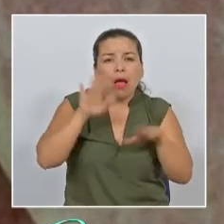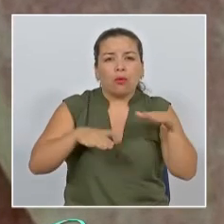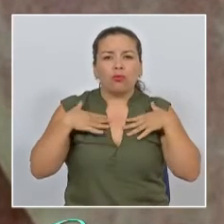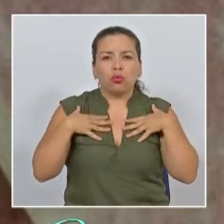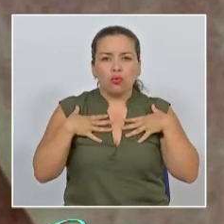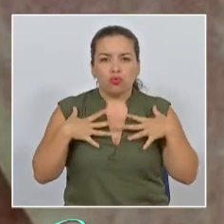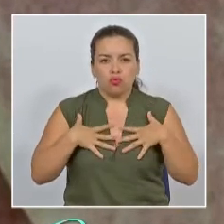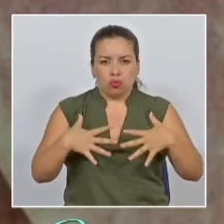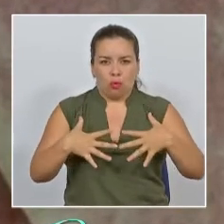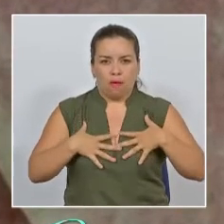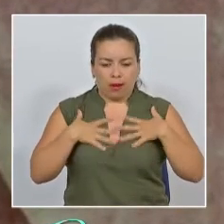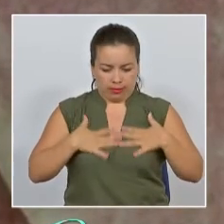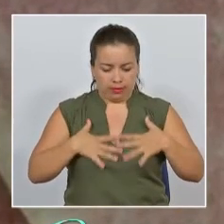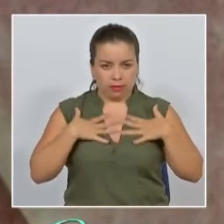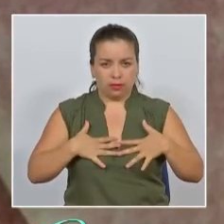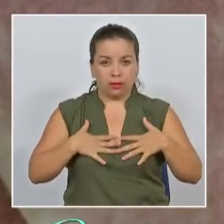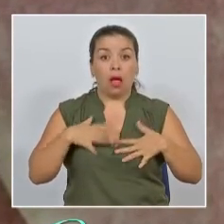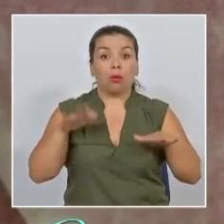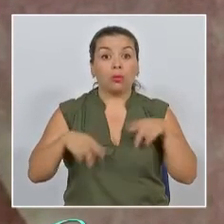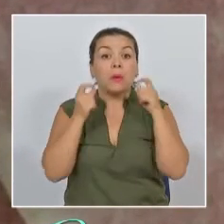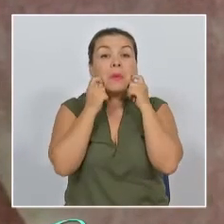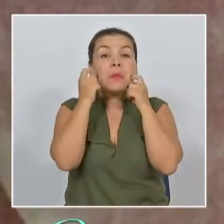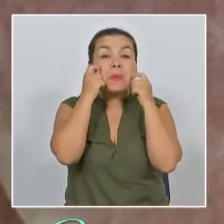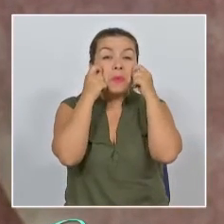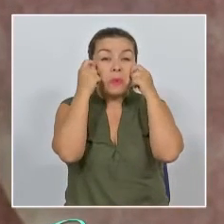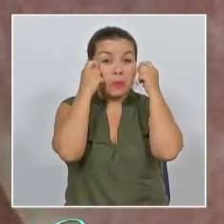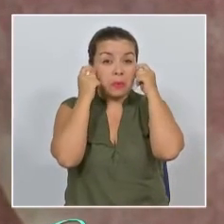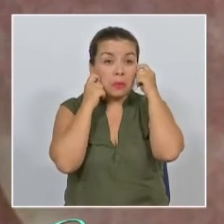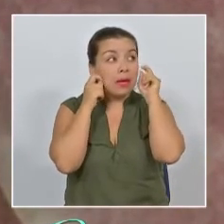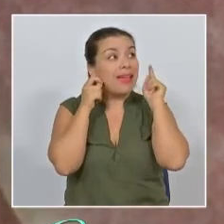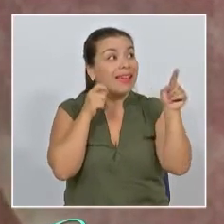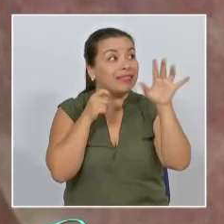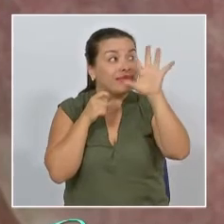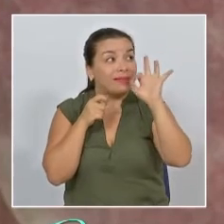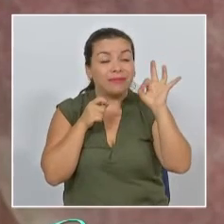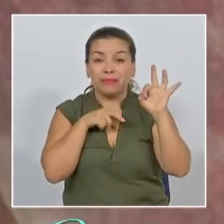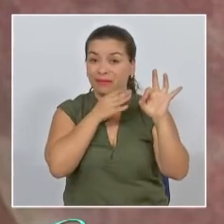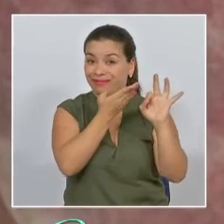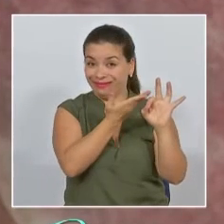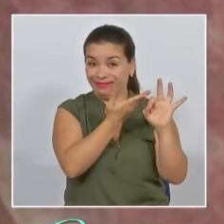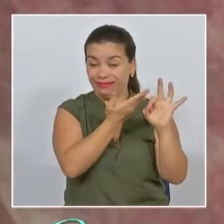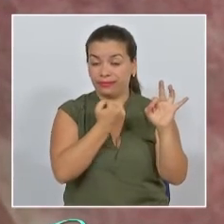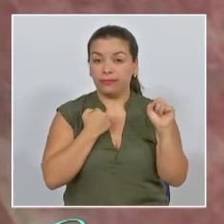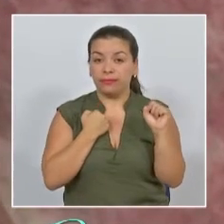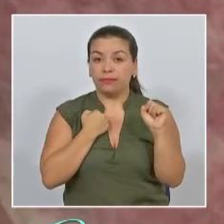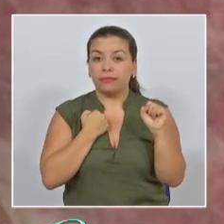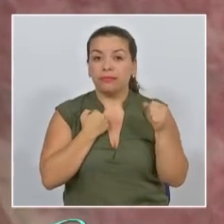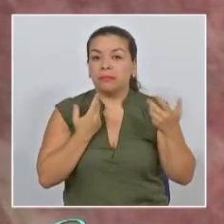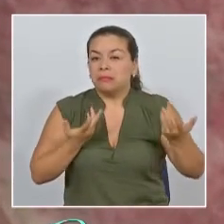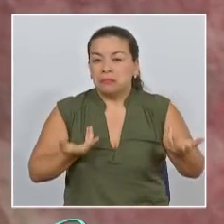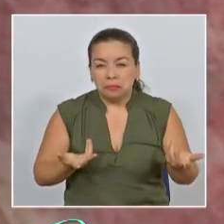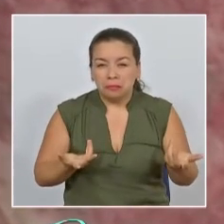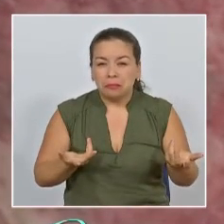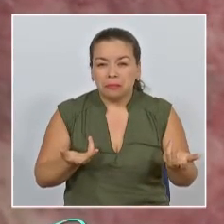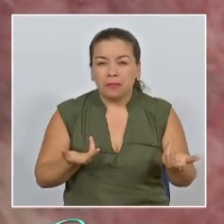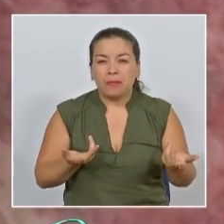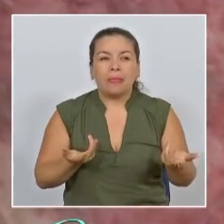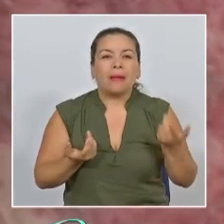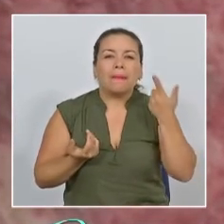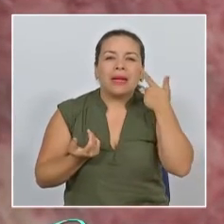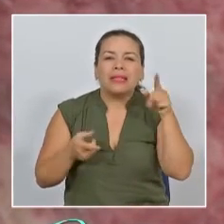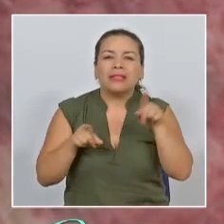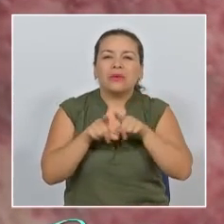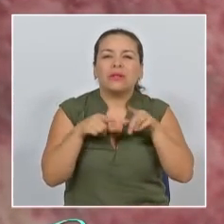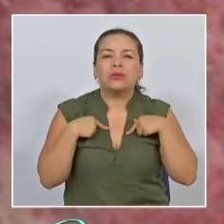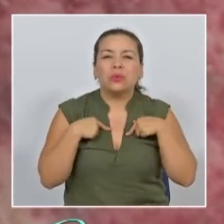es muy frecuente, en la cara, y este virus tiene como le gusta vivir por donde